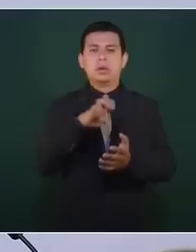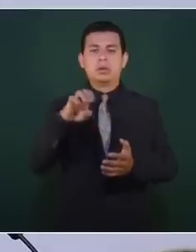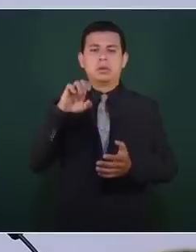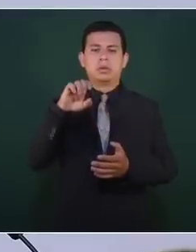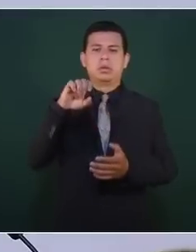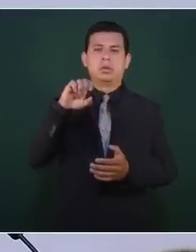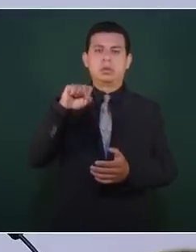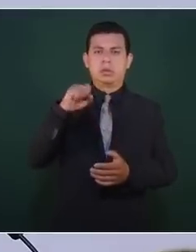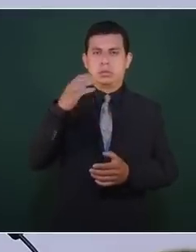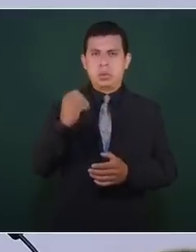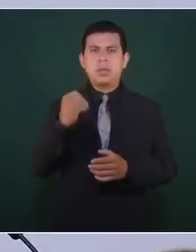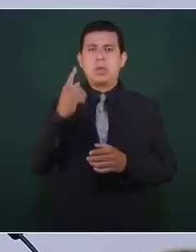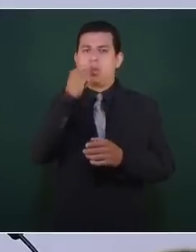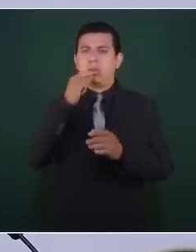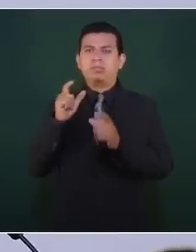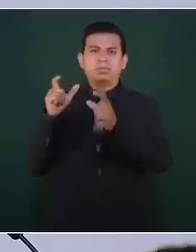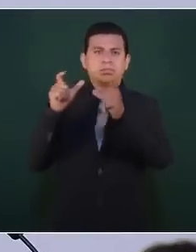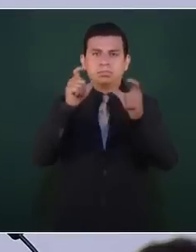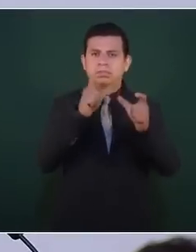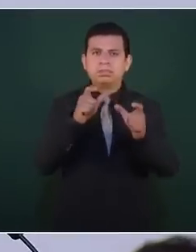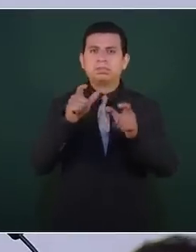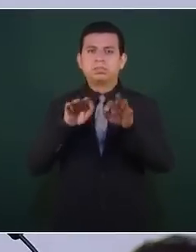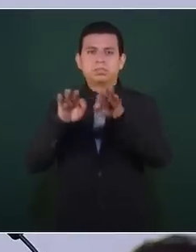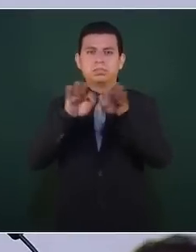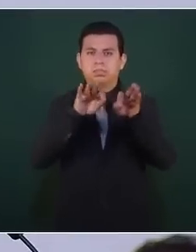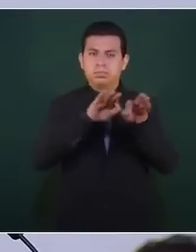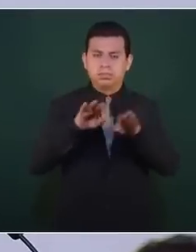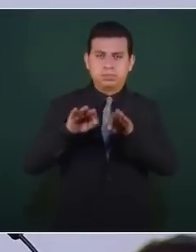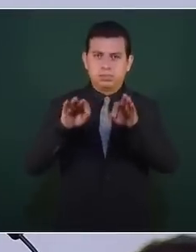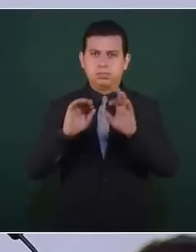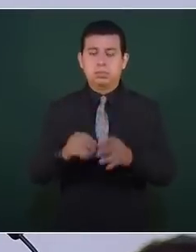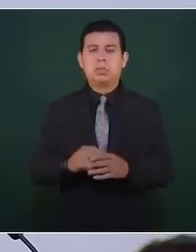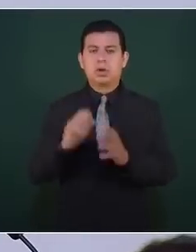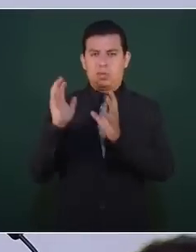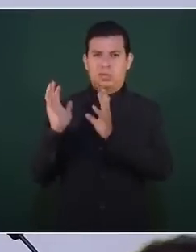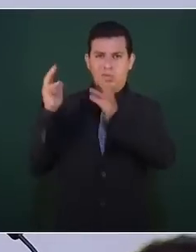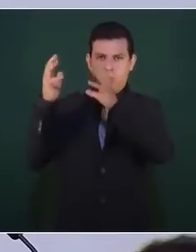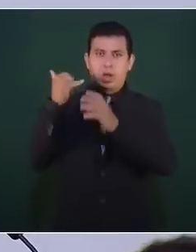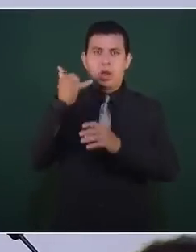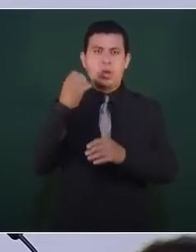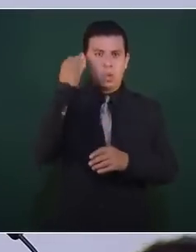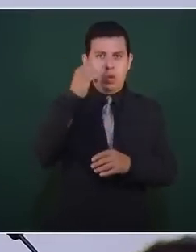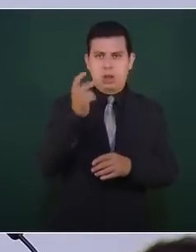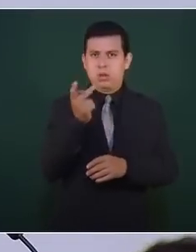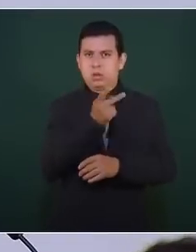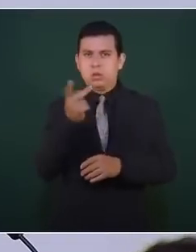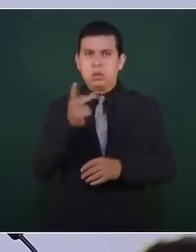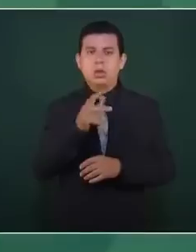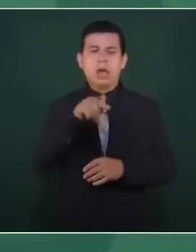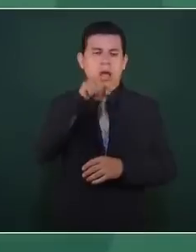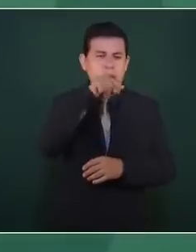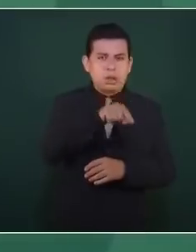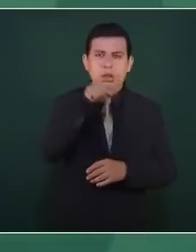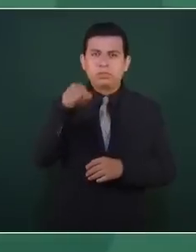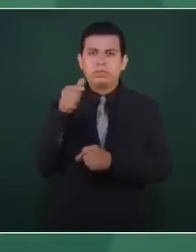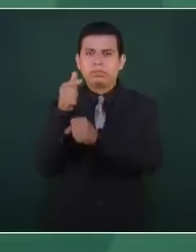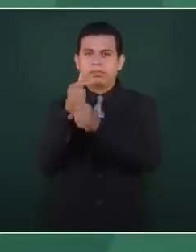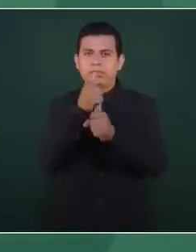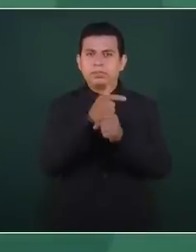10.479 policías. San Bartolo, Coyotepec y Oaxaca, ahí se concentran